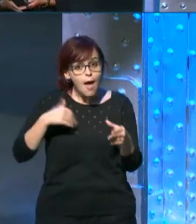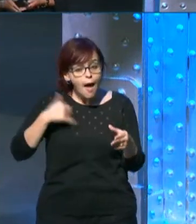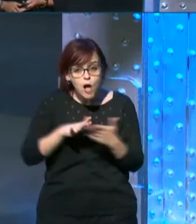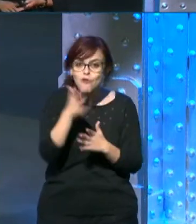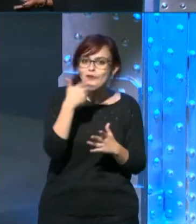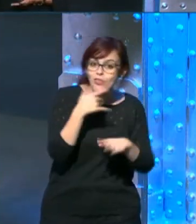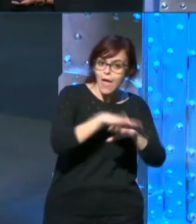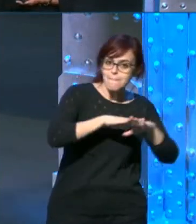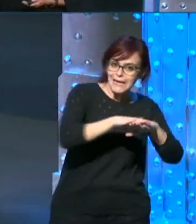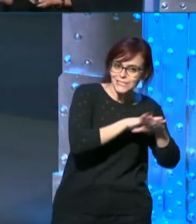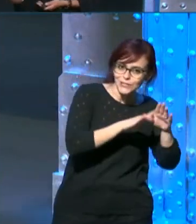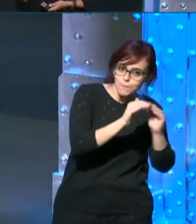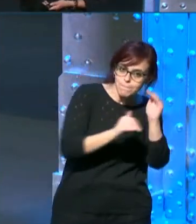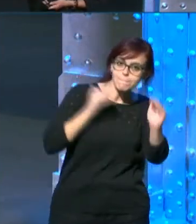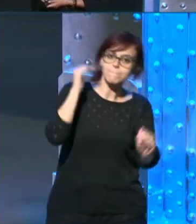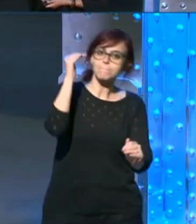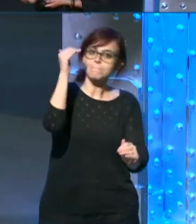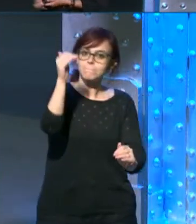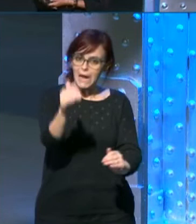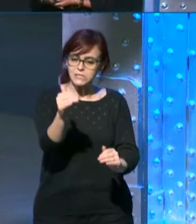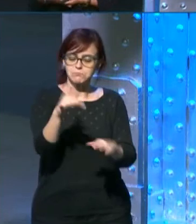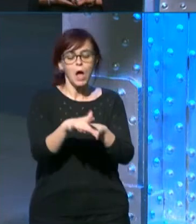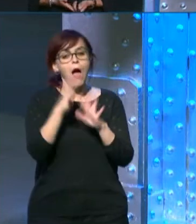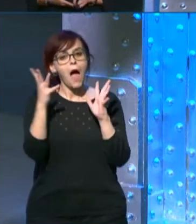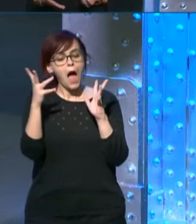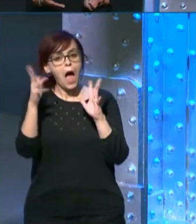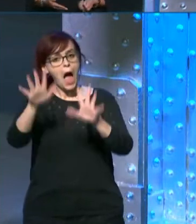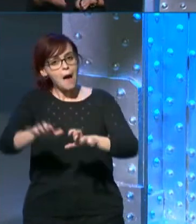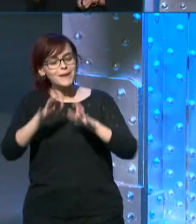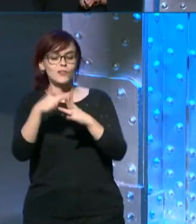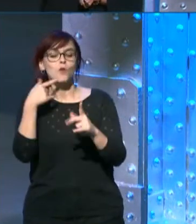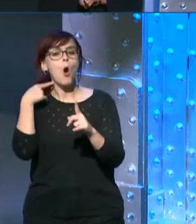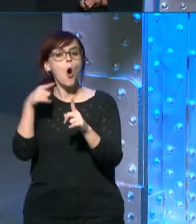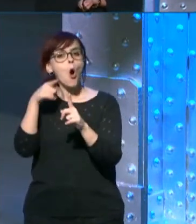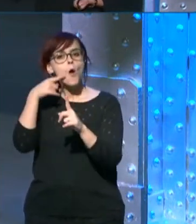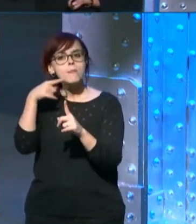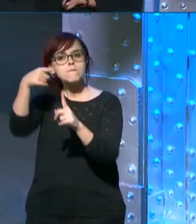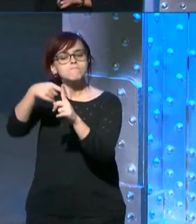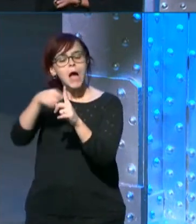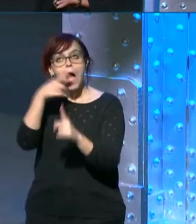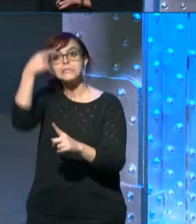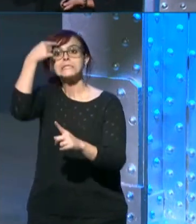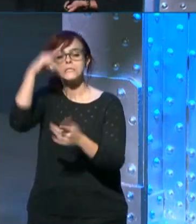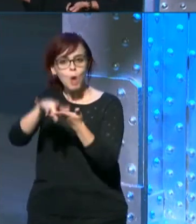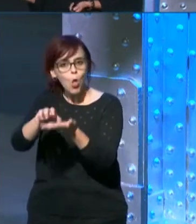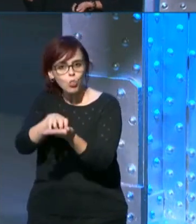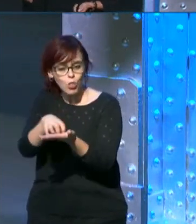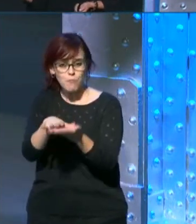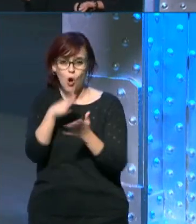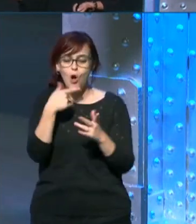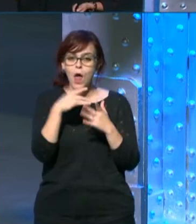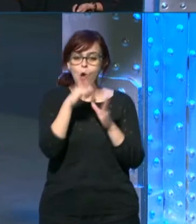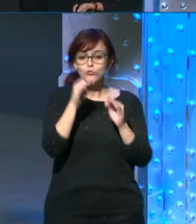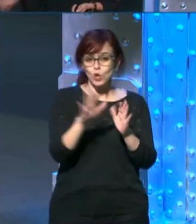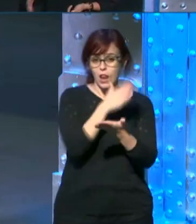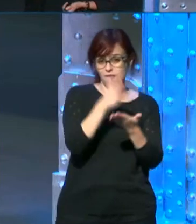trabajando con él, pues pudieran utilizarlo como un manual de consulta de referencia, pues porque a medida que avanzas en el libro, sobre todo la última parte